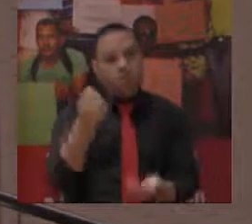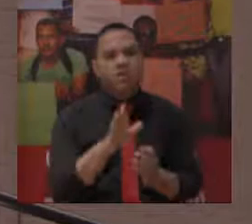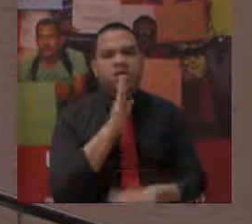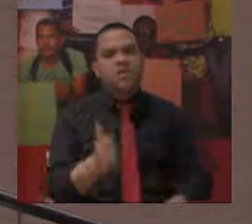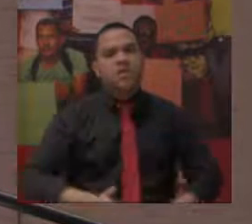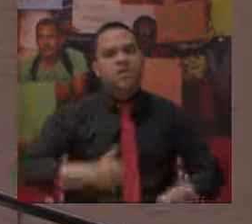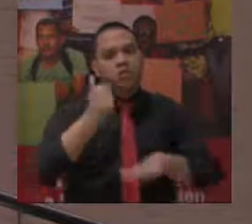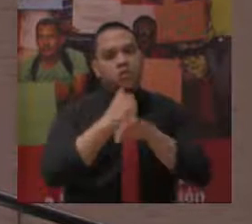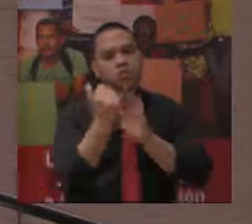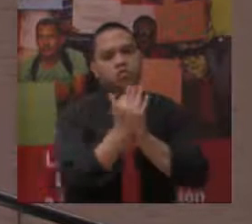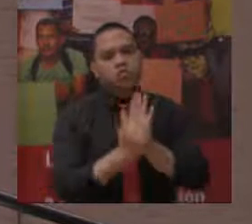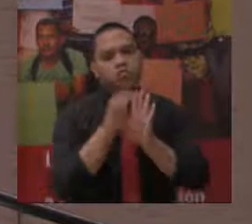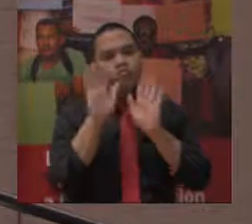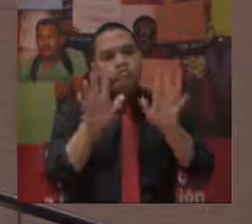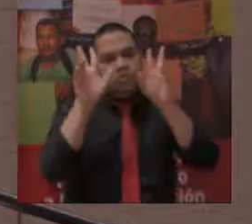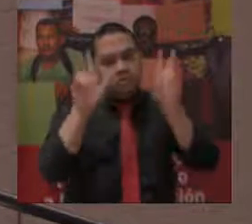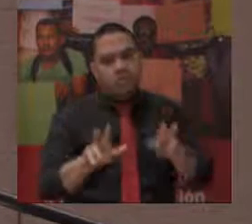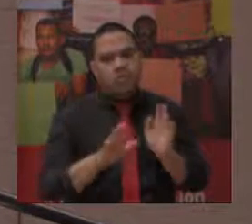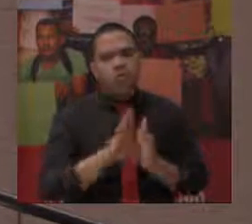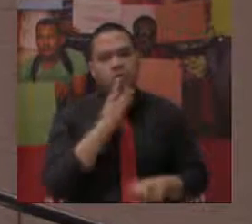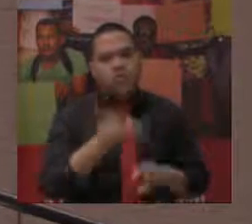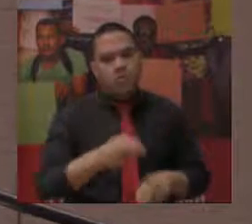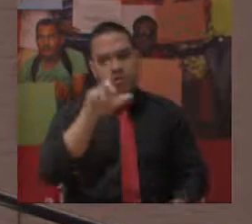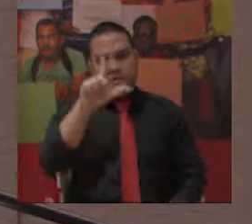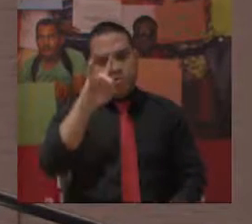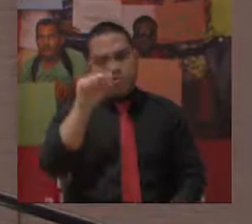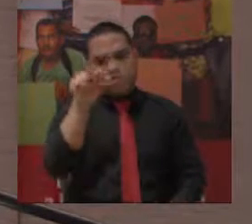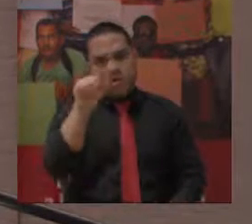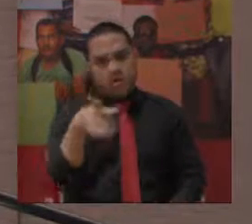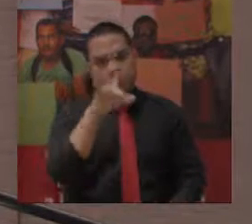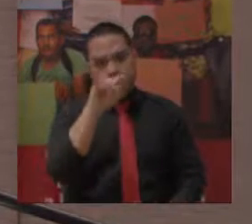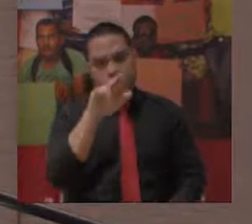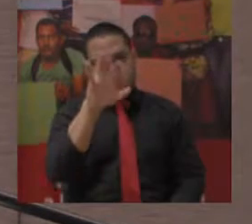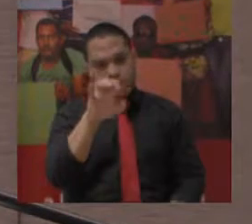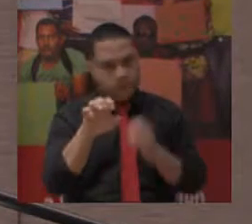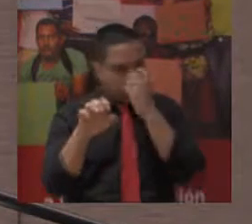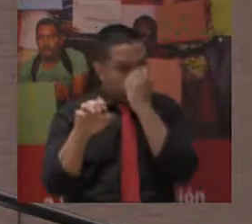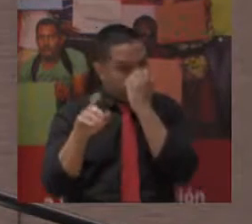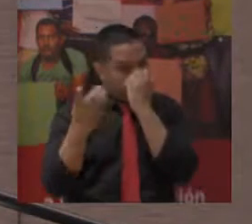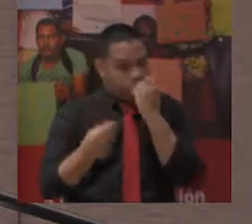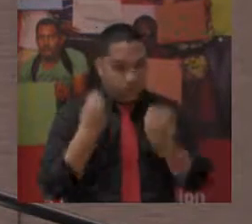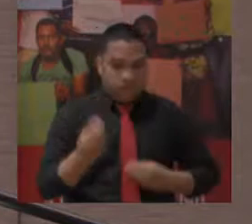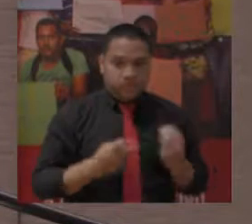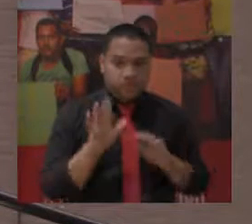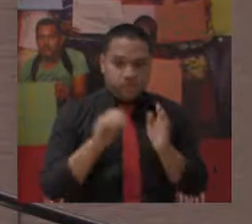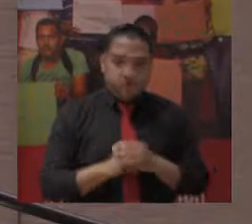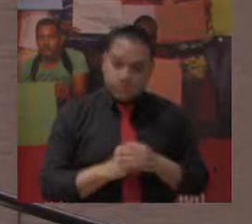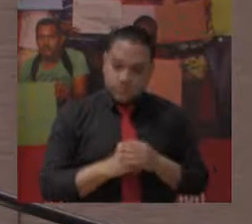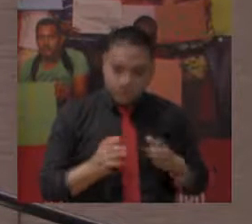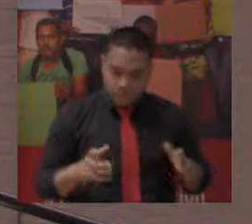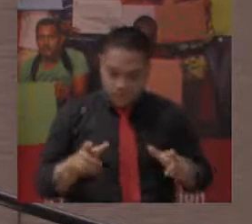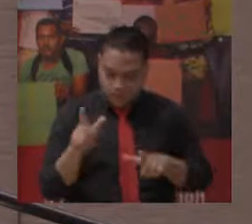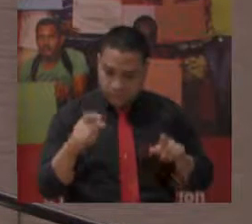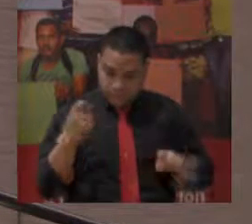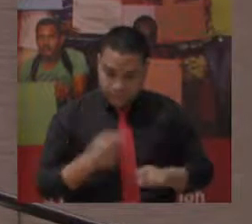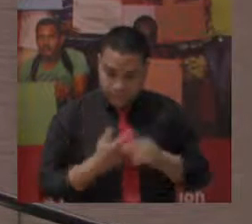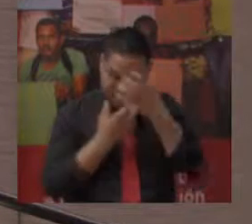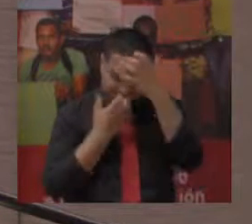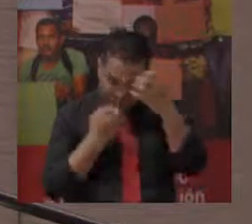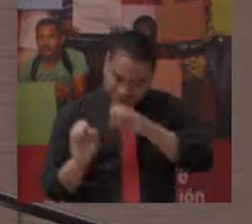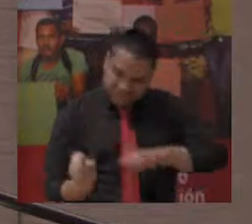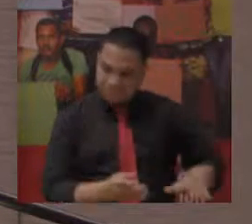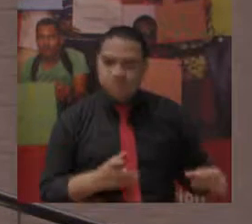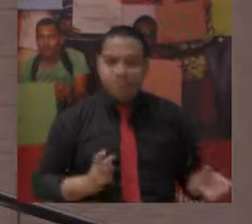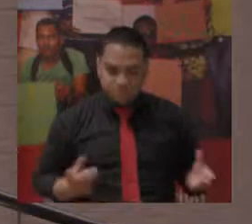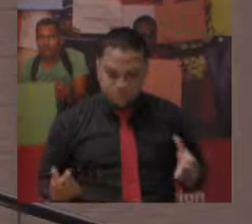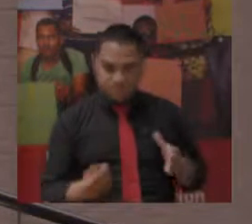director programático de reintegración. Les hablo de Lucas Uribe, asesor de la Dirección Programática de Reintegración. También se hará la presentación